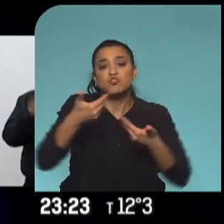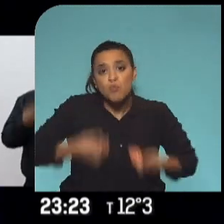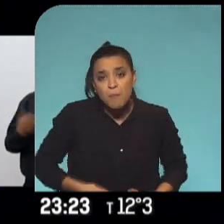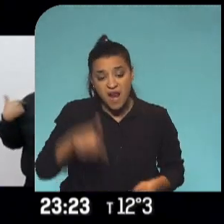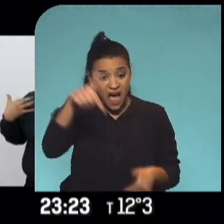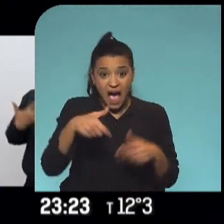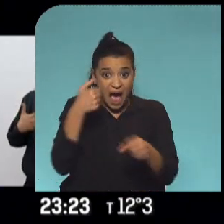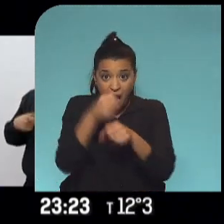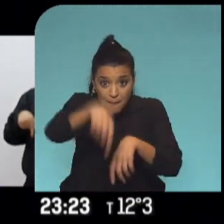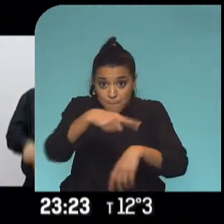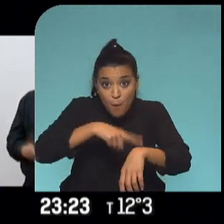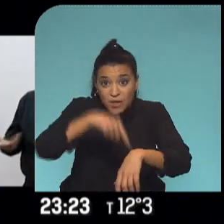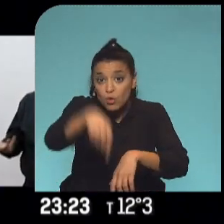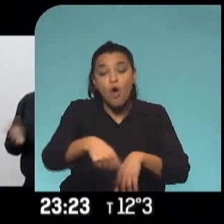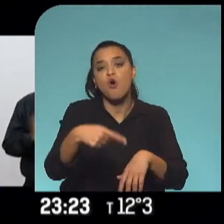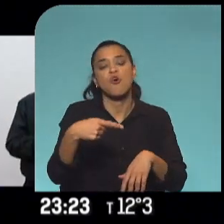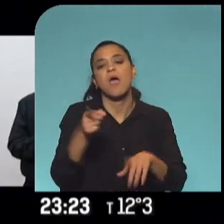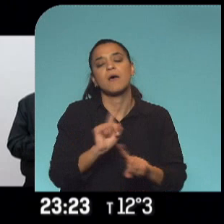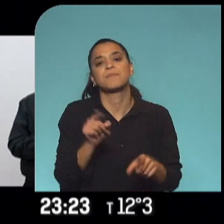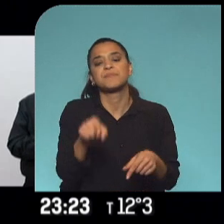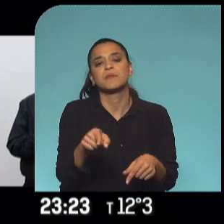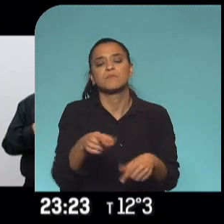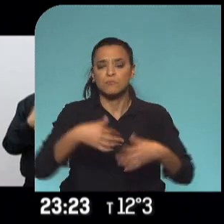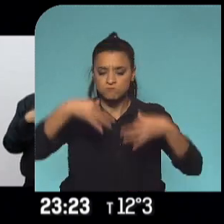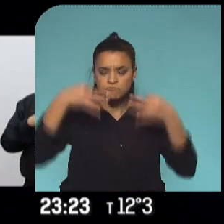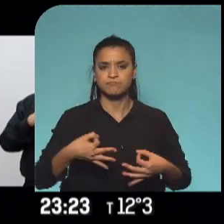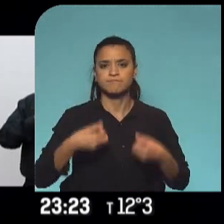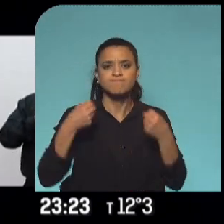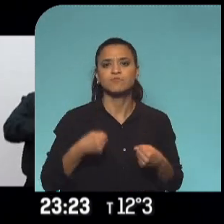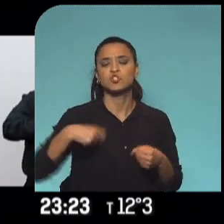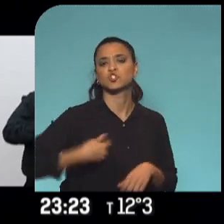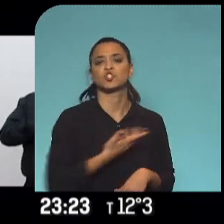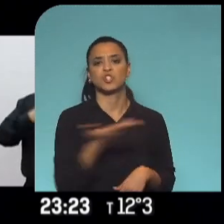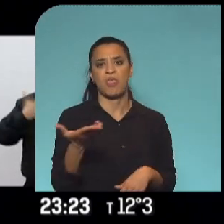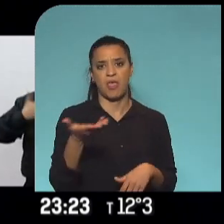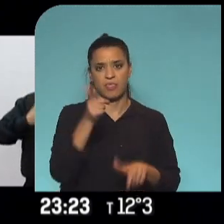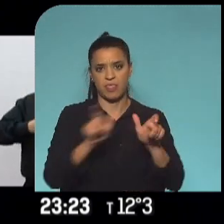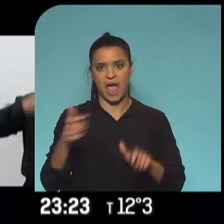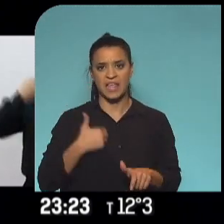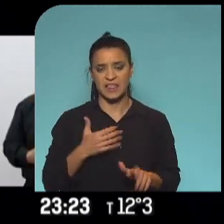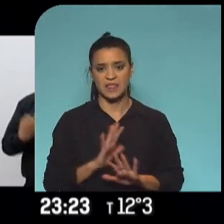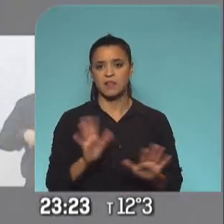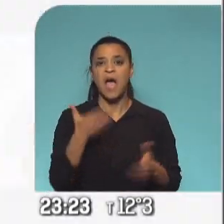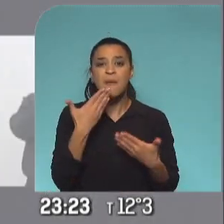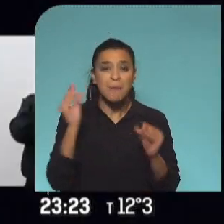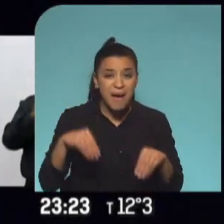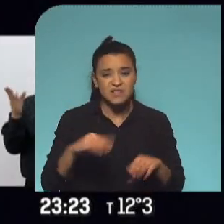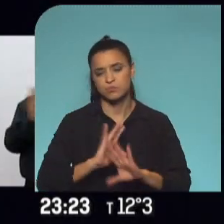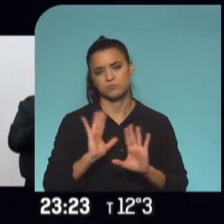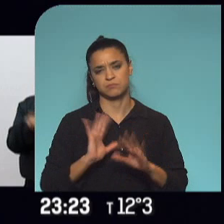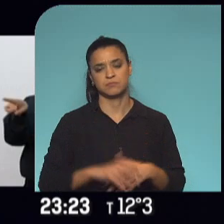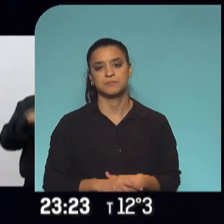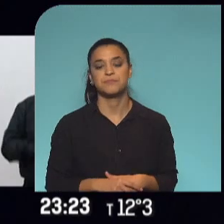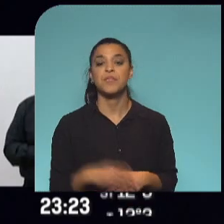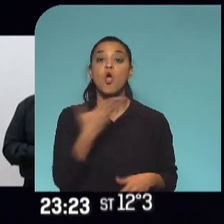de los acontecimientos, no puede ser otra cosa que un imperativo moral de la sociedad argentina. No hay mucho más que hablar. En el